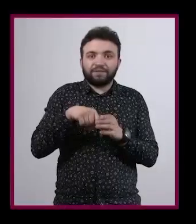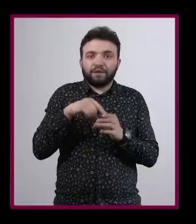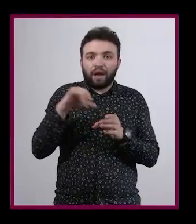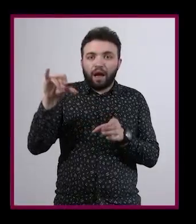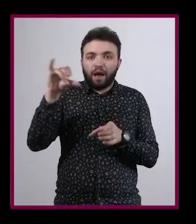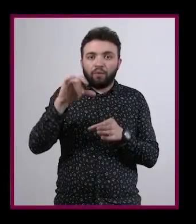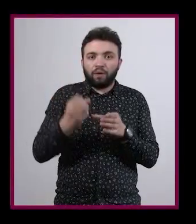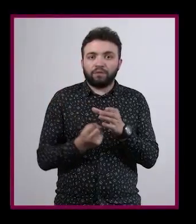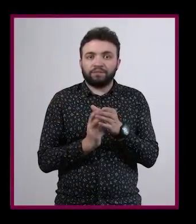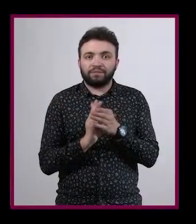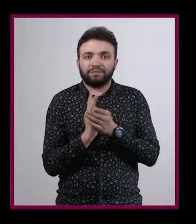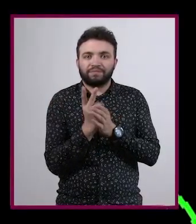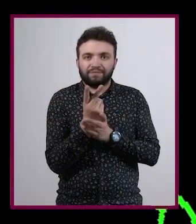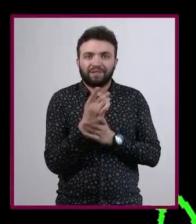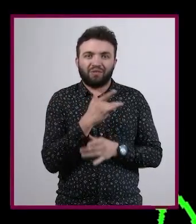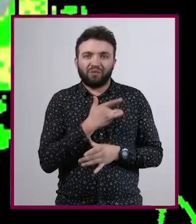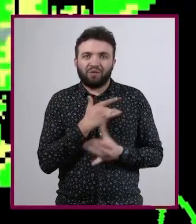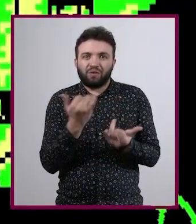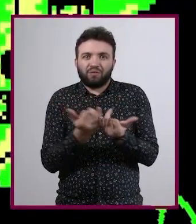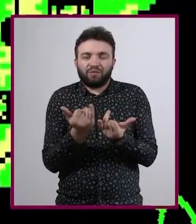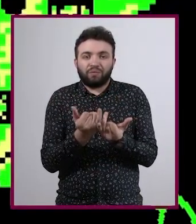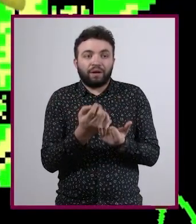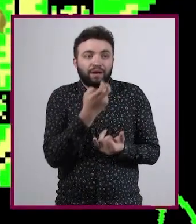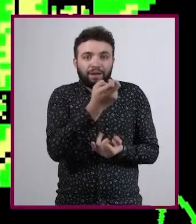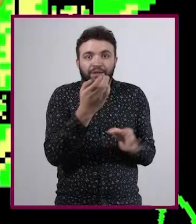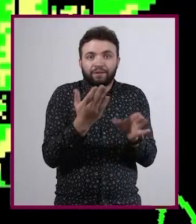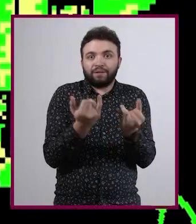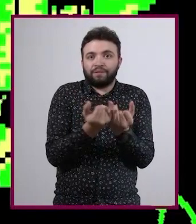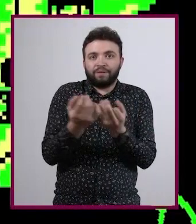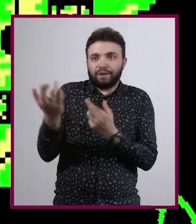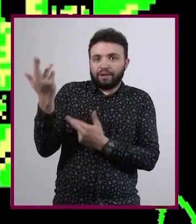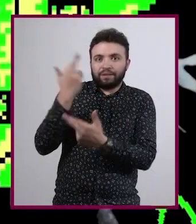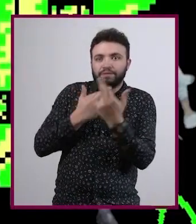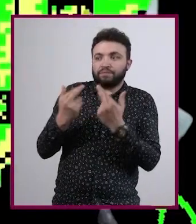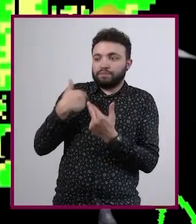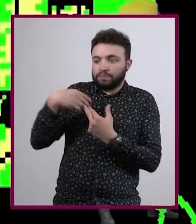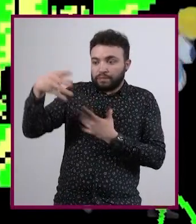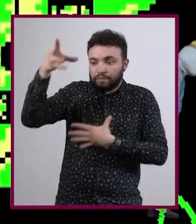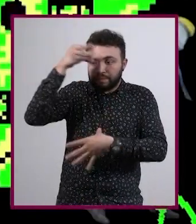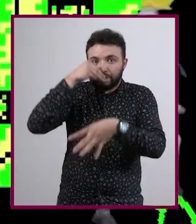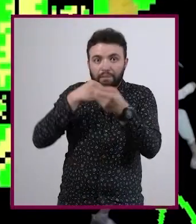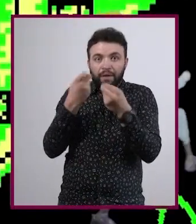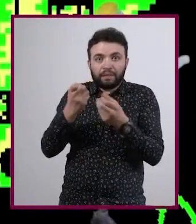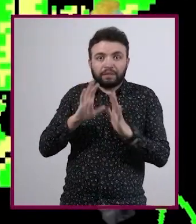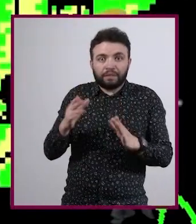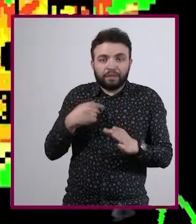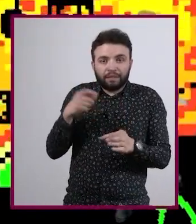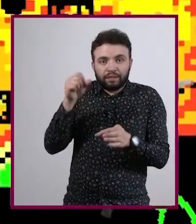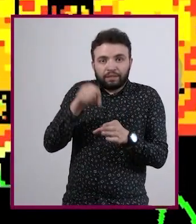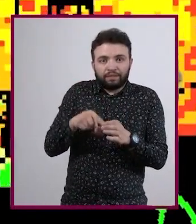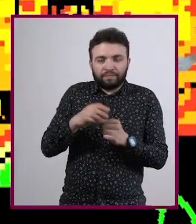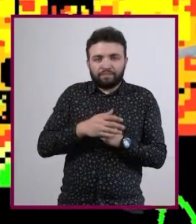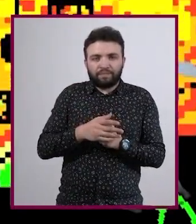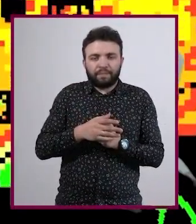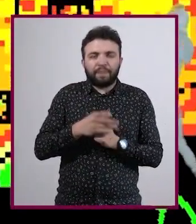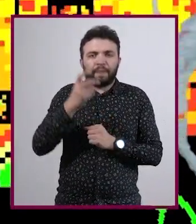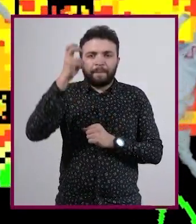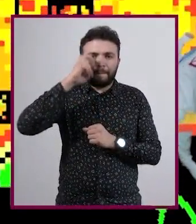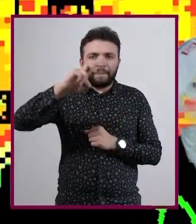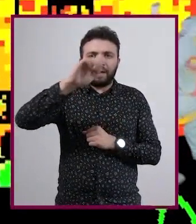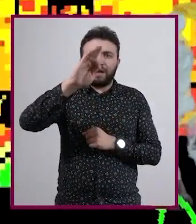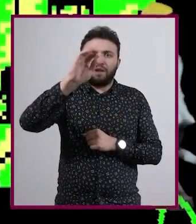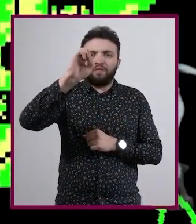un retorno cíclico de la vida. En el viaje de Formol, yo imagino el viaje